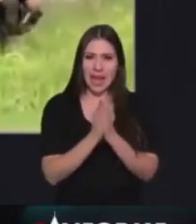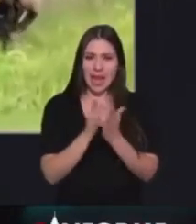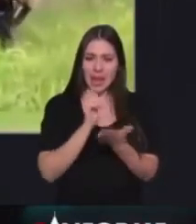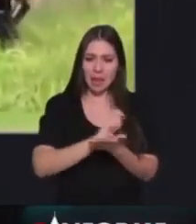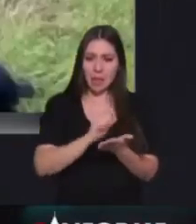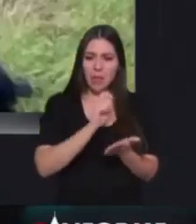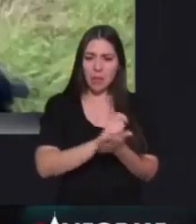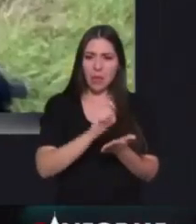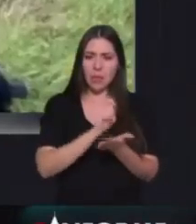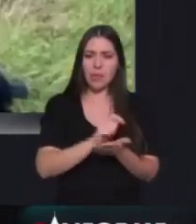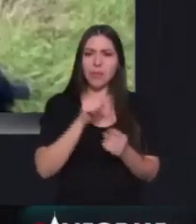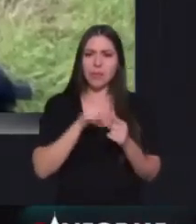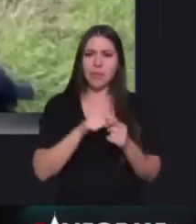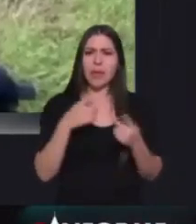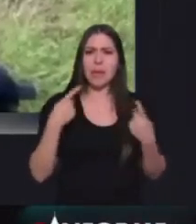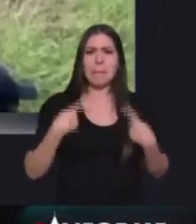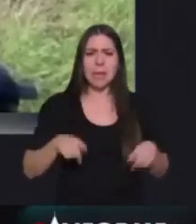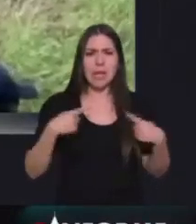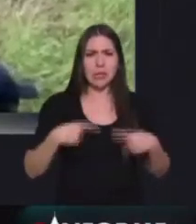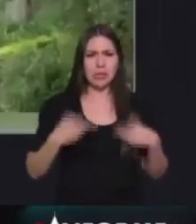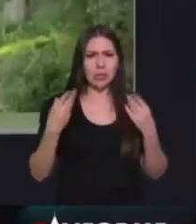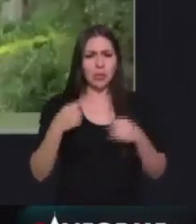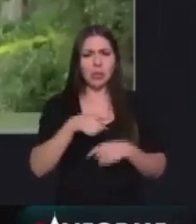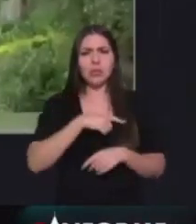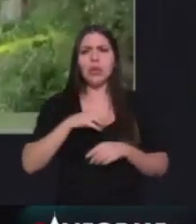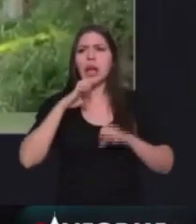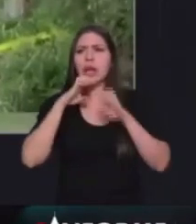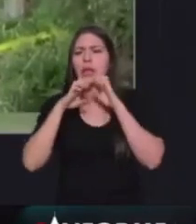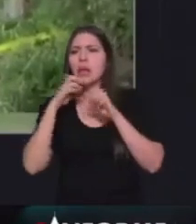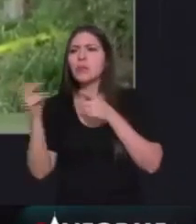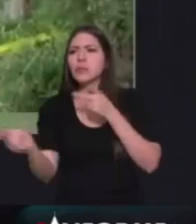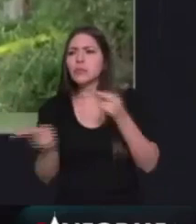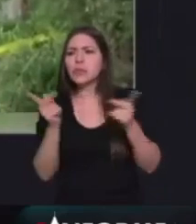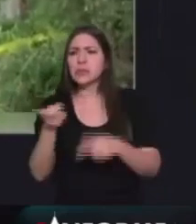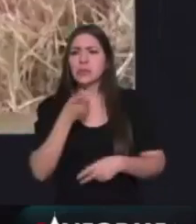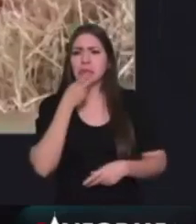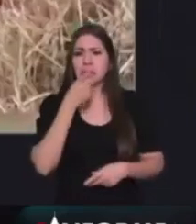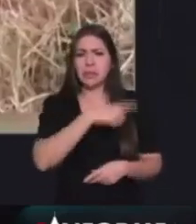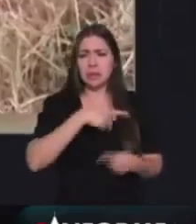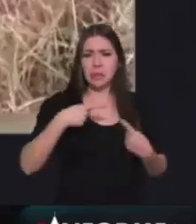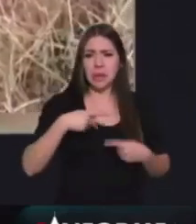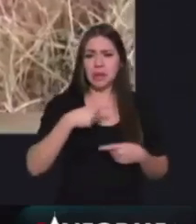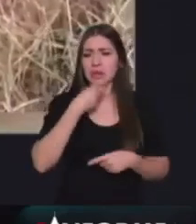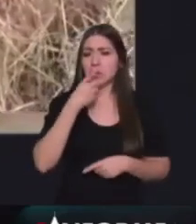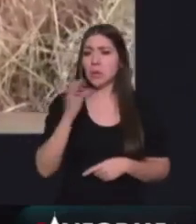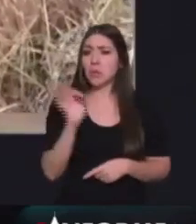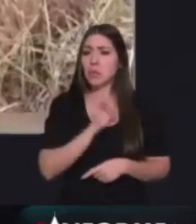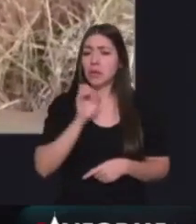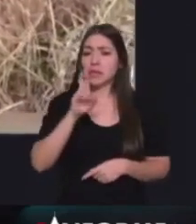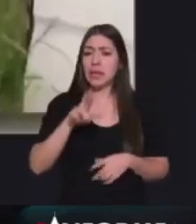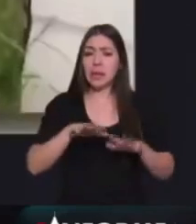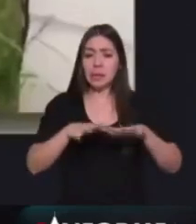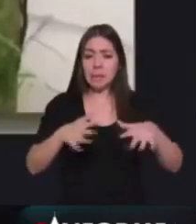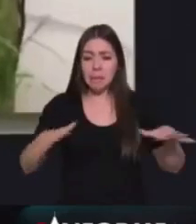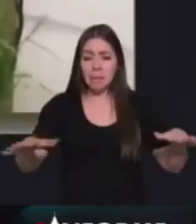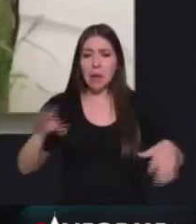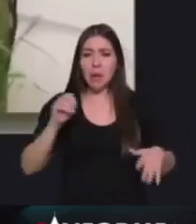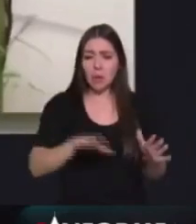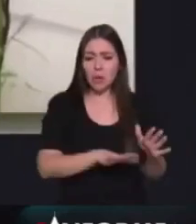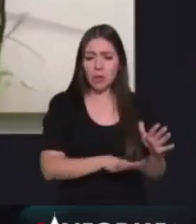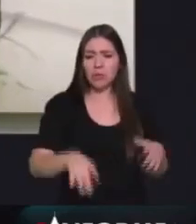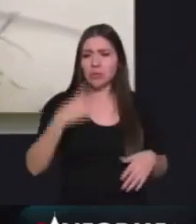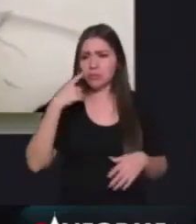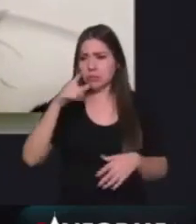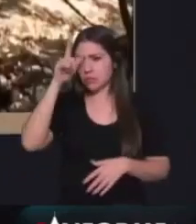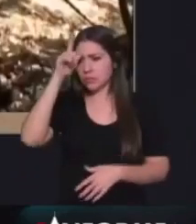muchas personas y nos dijeron que podríamos encontrar en el suelo o incluso en el mar cosas terribles,